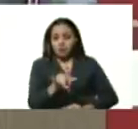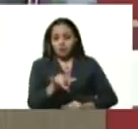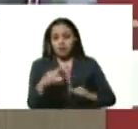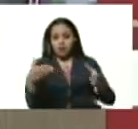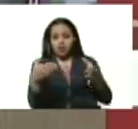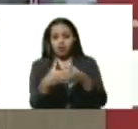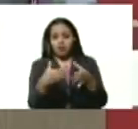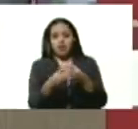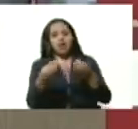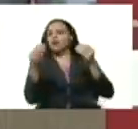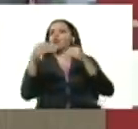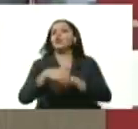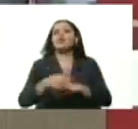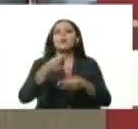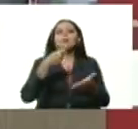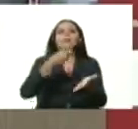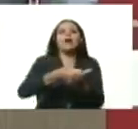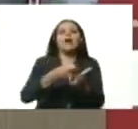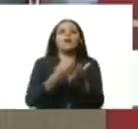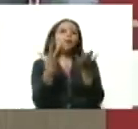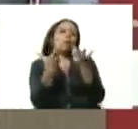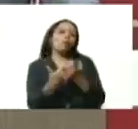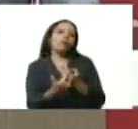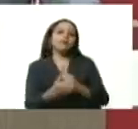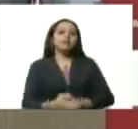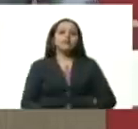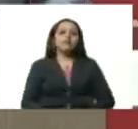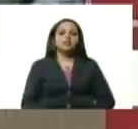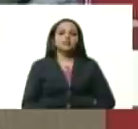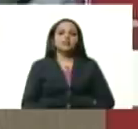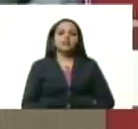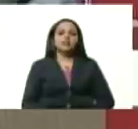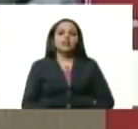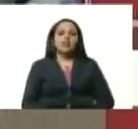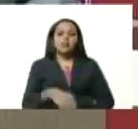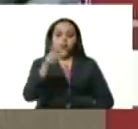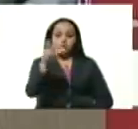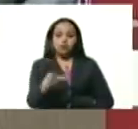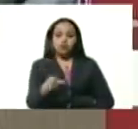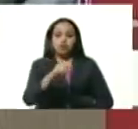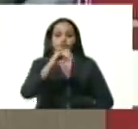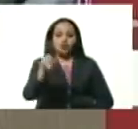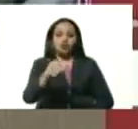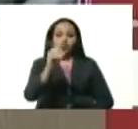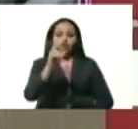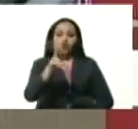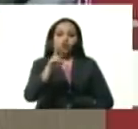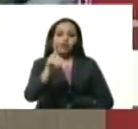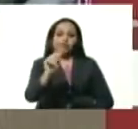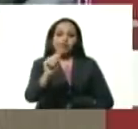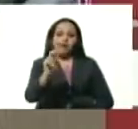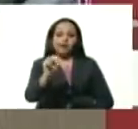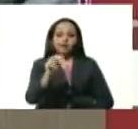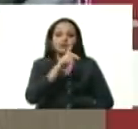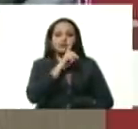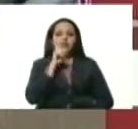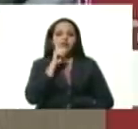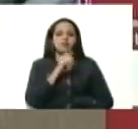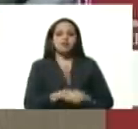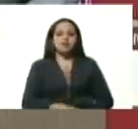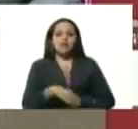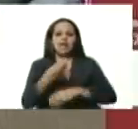el pago correspondiente, que Jordan Goodrow está iniciando un proceso de